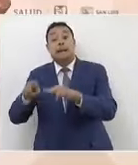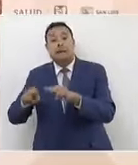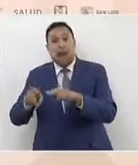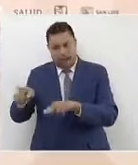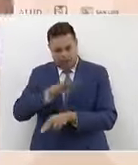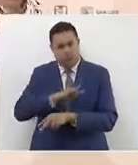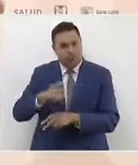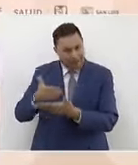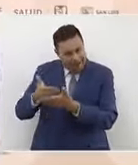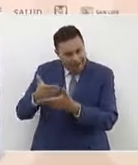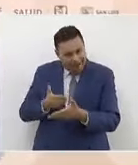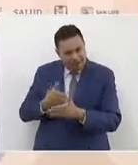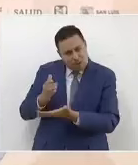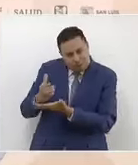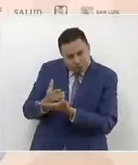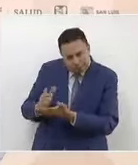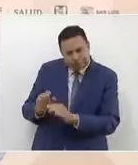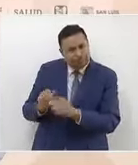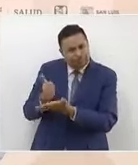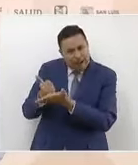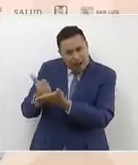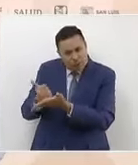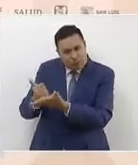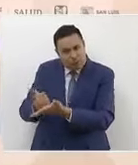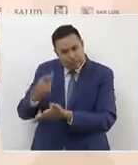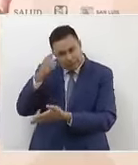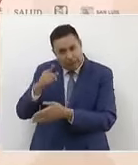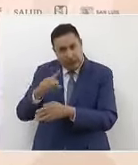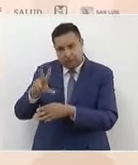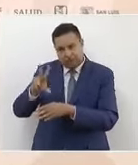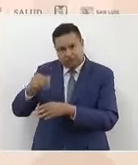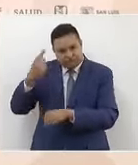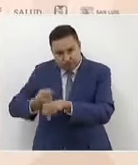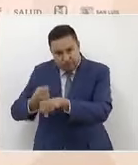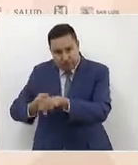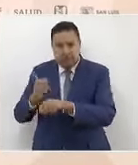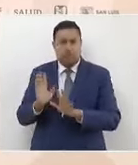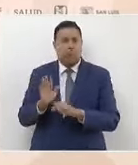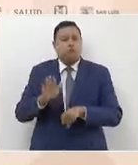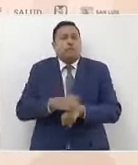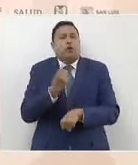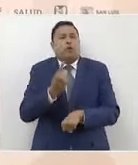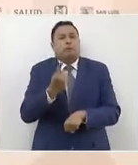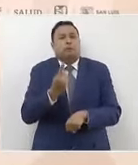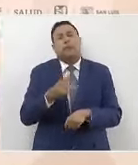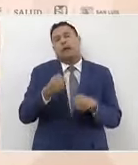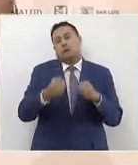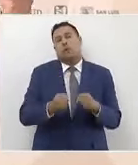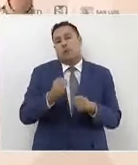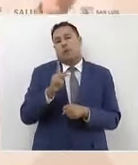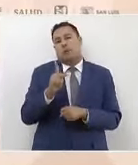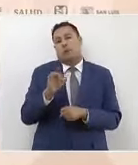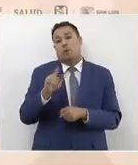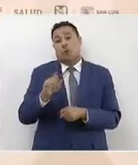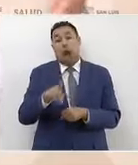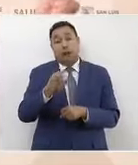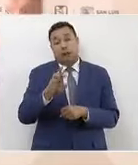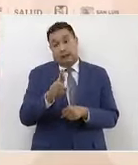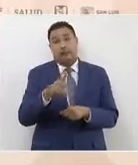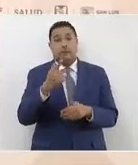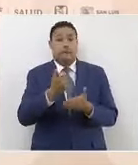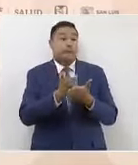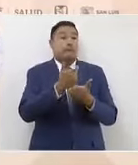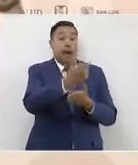se pueden prevenir el 80% de las enfermedades. ¿Por qué ocurría esto? Porque el Seguro Popular le pagaba más a los estados